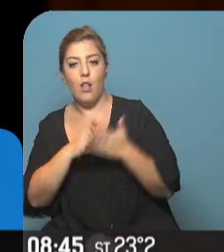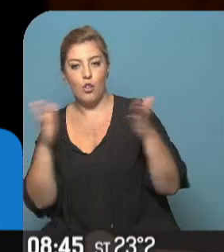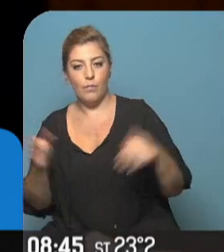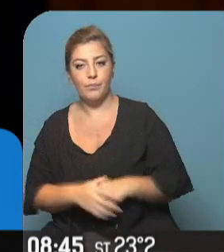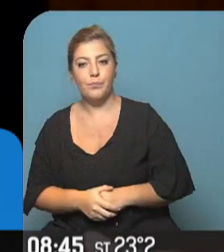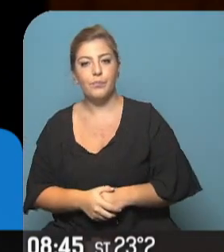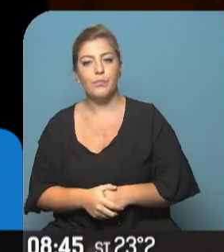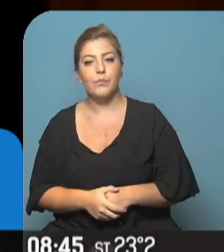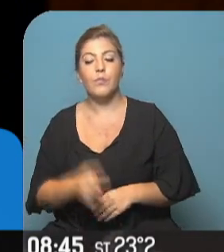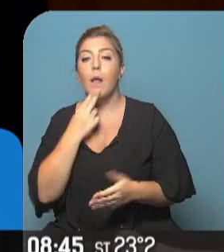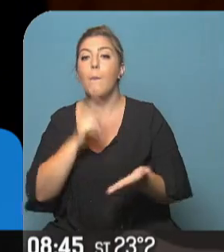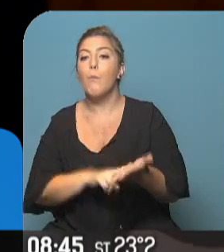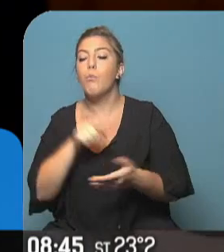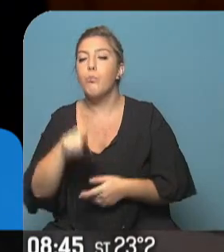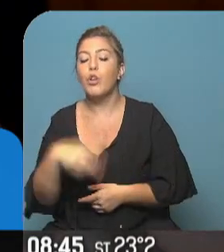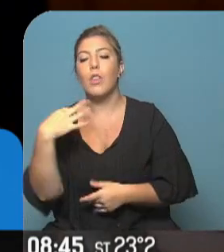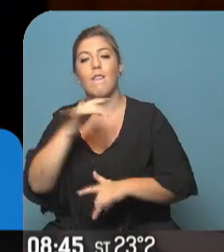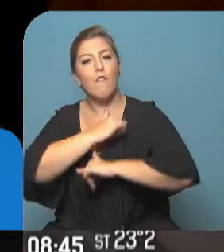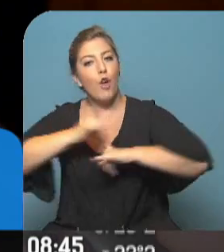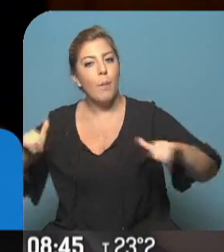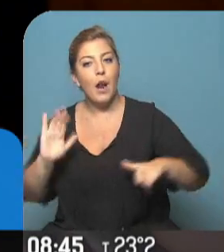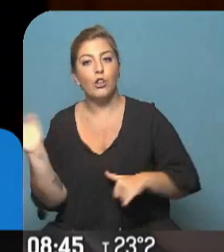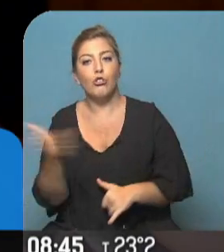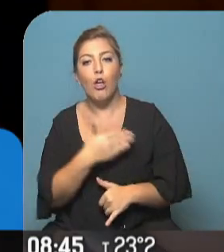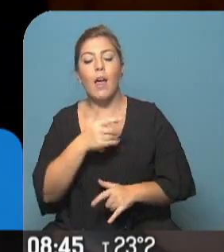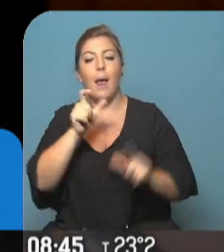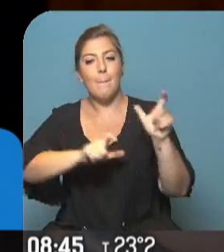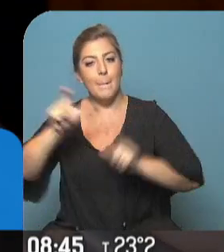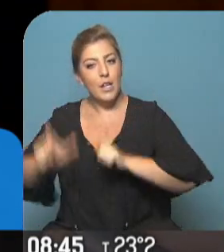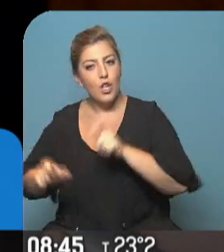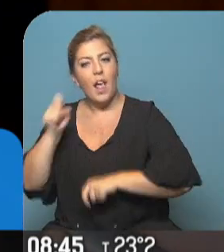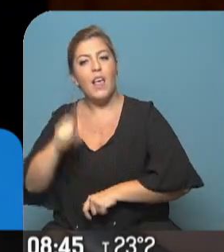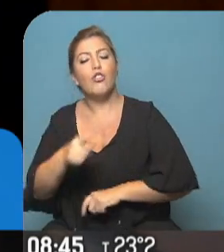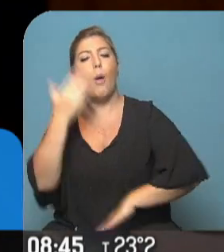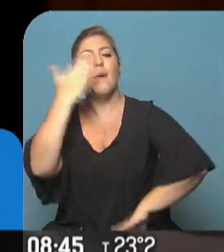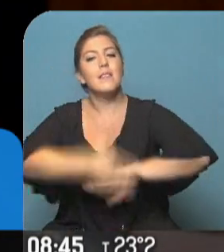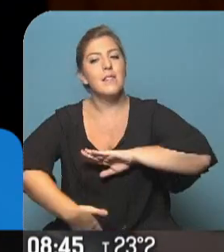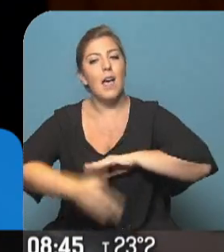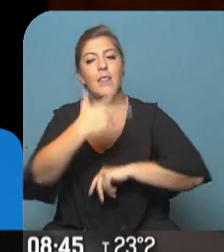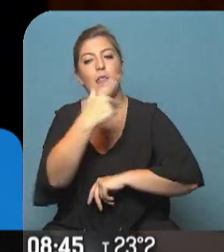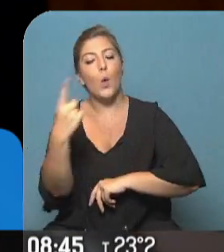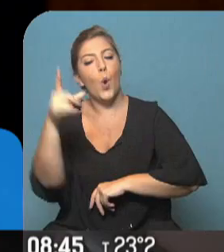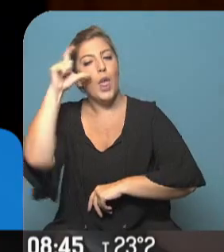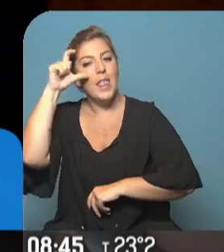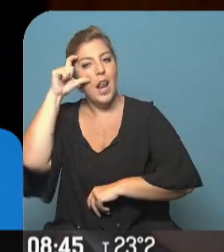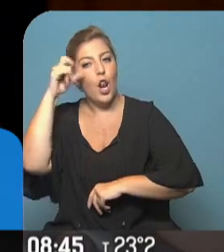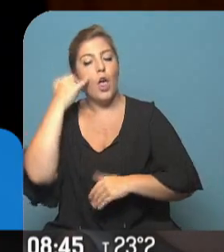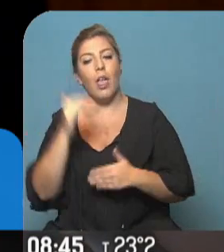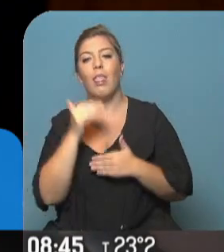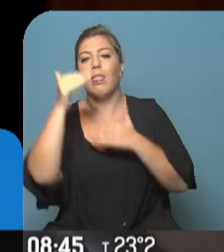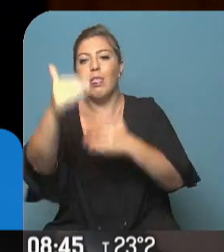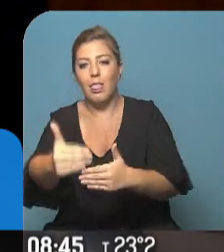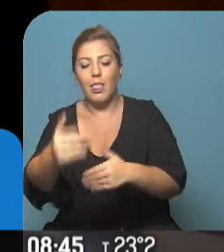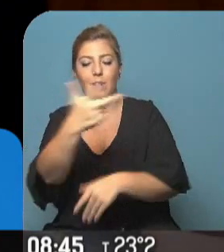que tienen que informar todos esto vencía el 31 de enero y lo corrimos